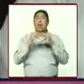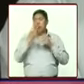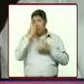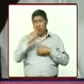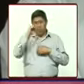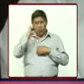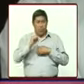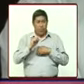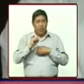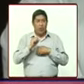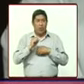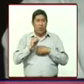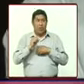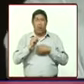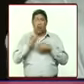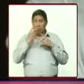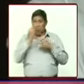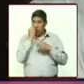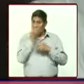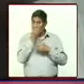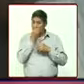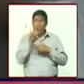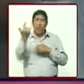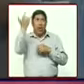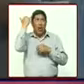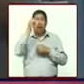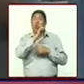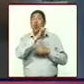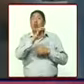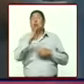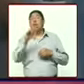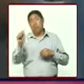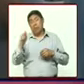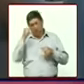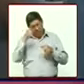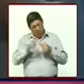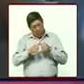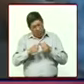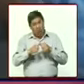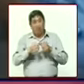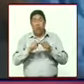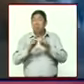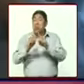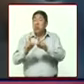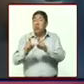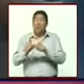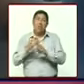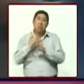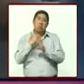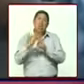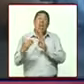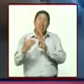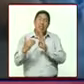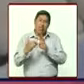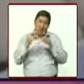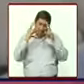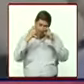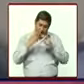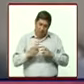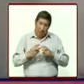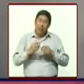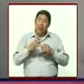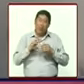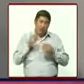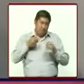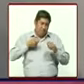sucursales de Obrajes, en Miraflores, en Ciudad Satélite y también en Cochabamba. Recuerden que el precio de la consulta tiene un 50% de descuento y los